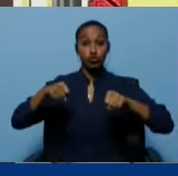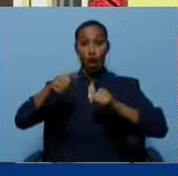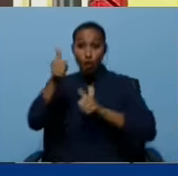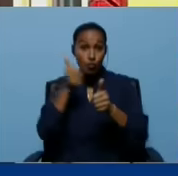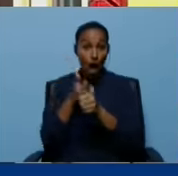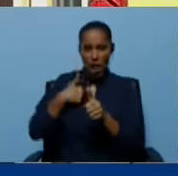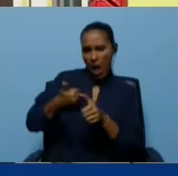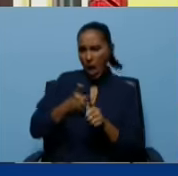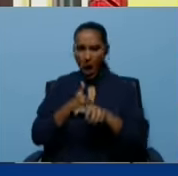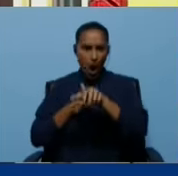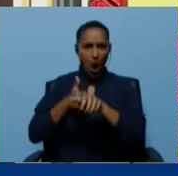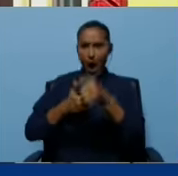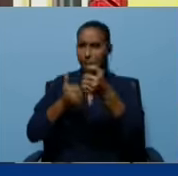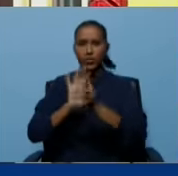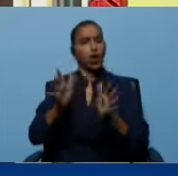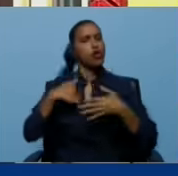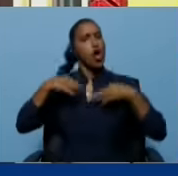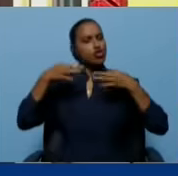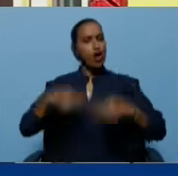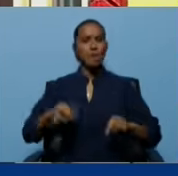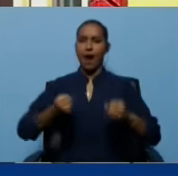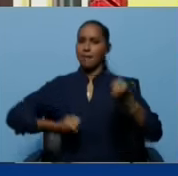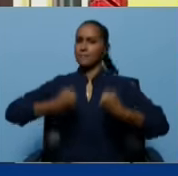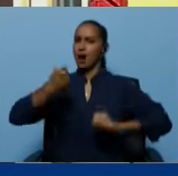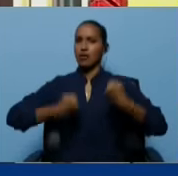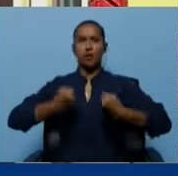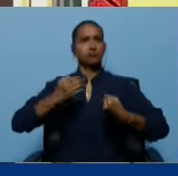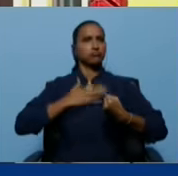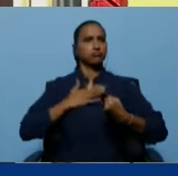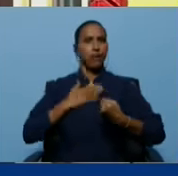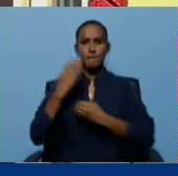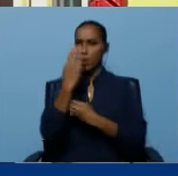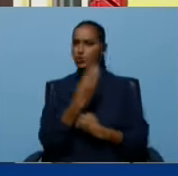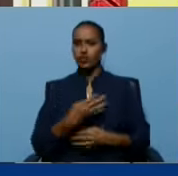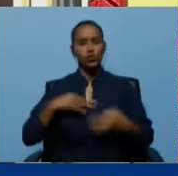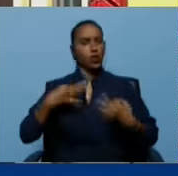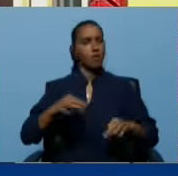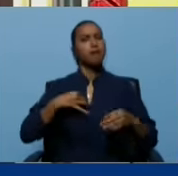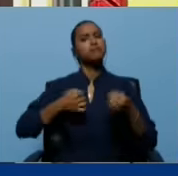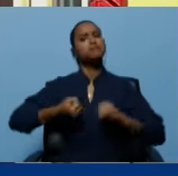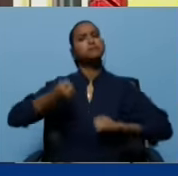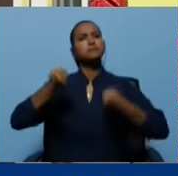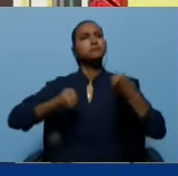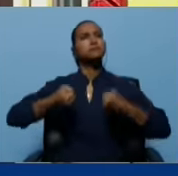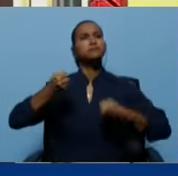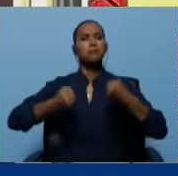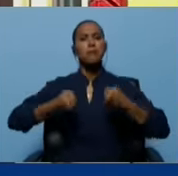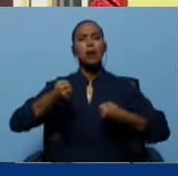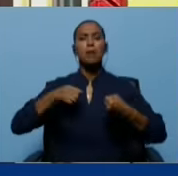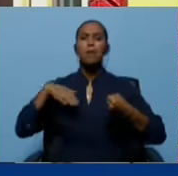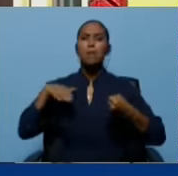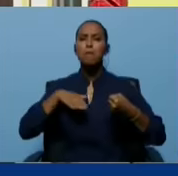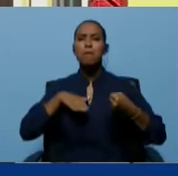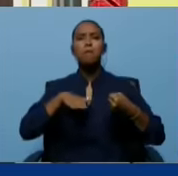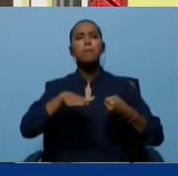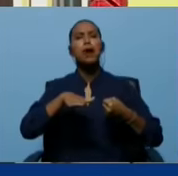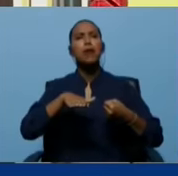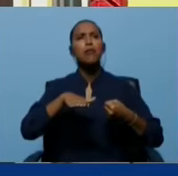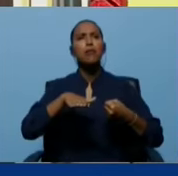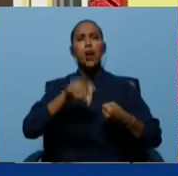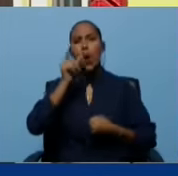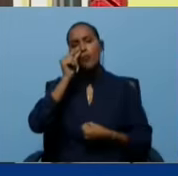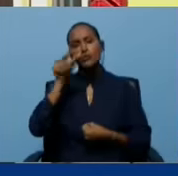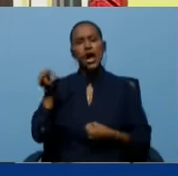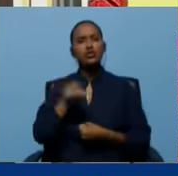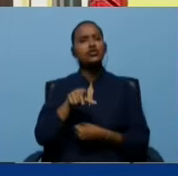Yo ando manejando normal, con mi protección normal, ¿verdad? Y me paré en el semáforo y vinieron unos